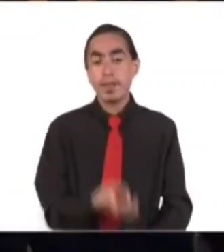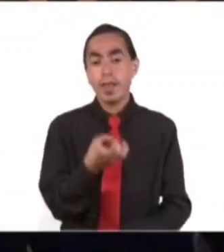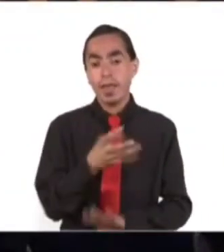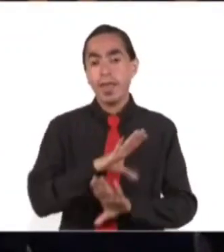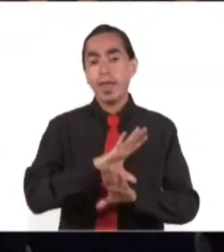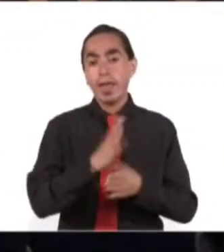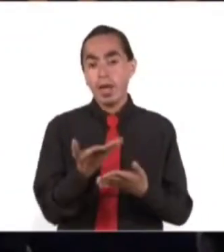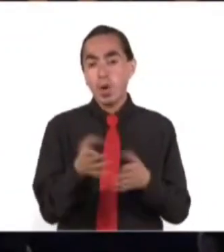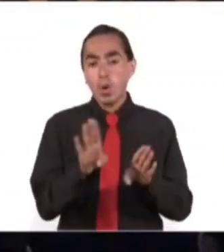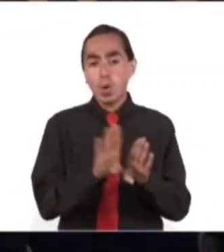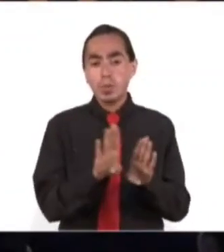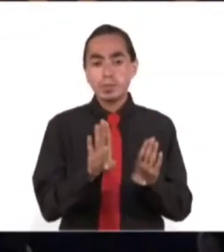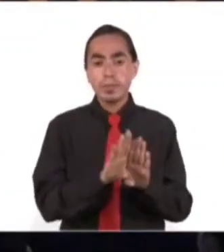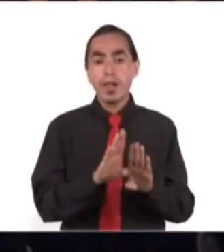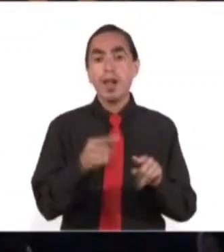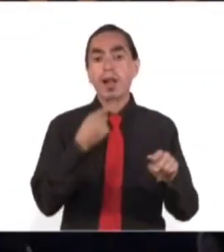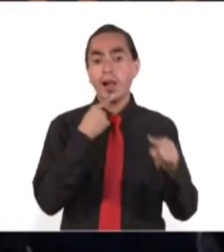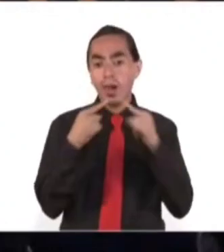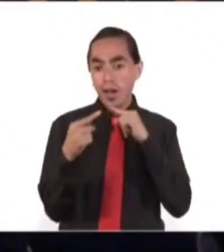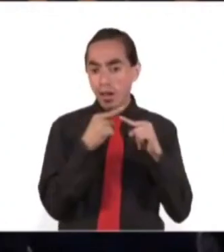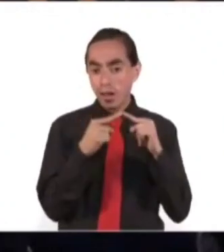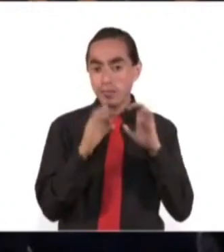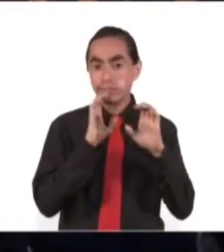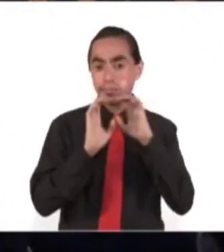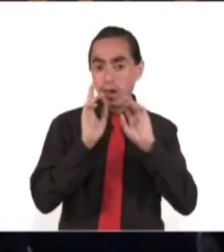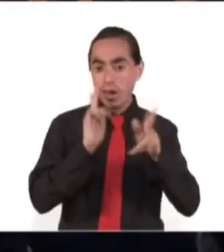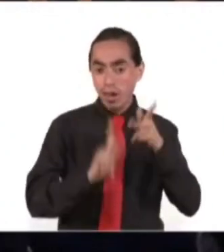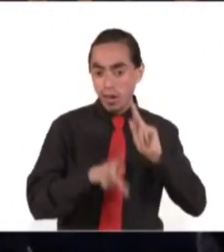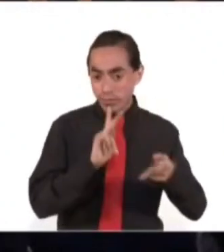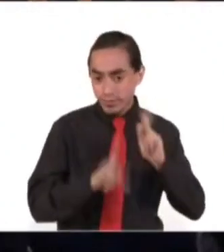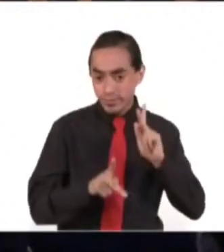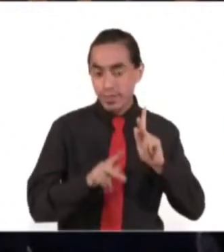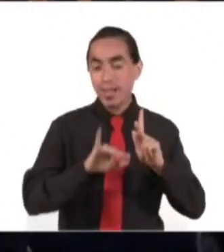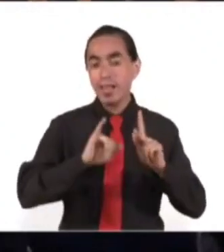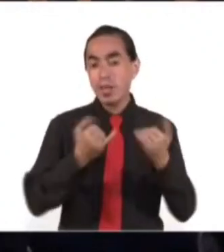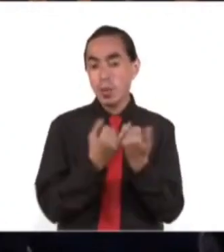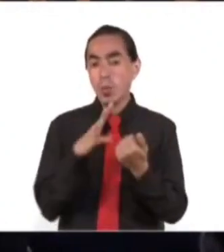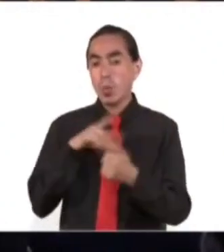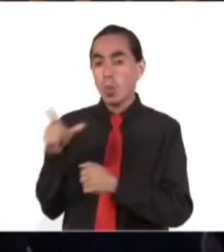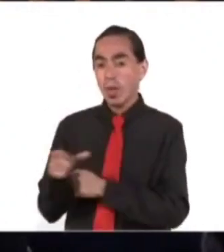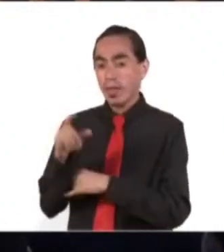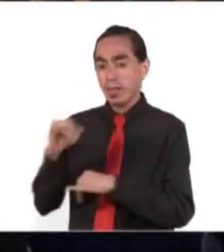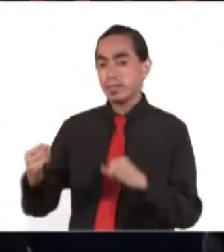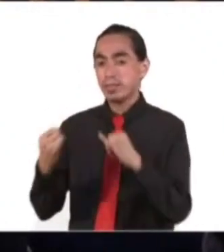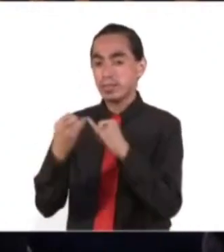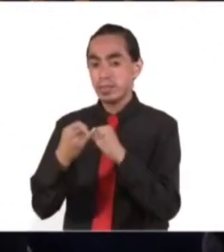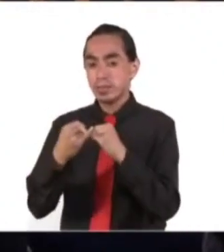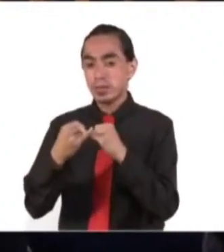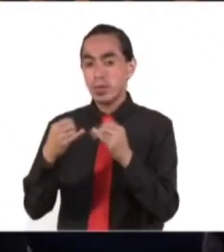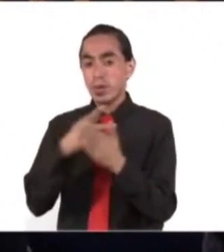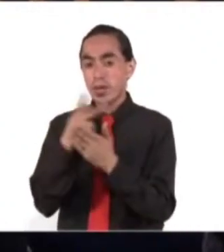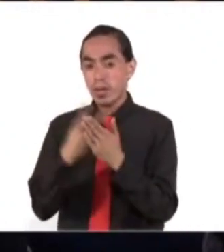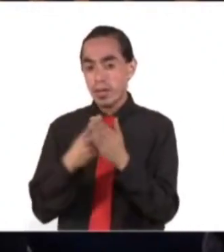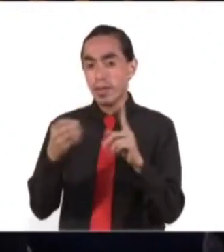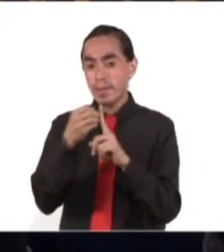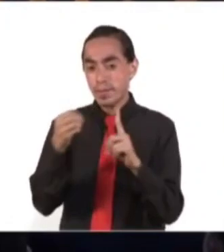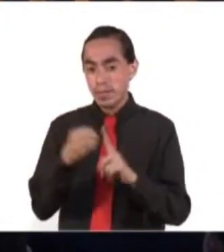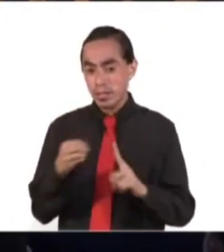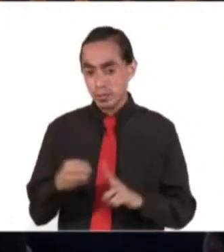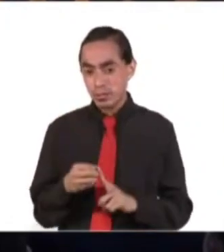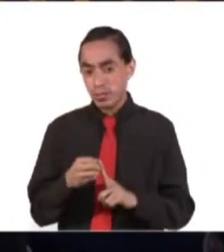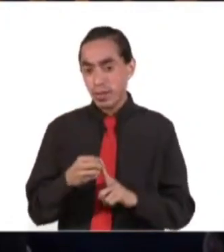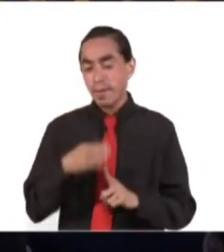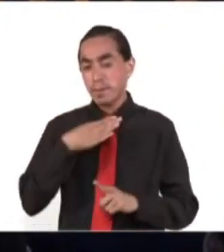y diálogo que se planteó en estrecha colaboración con el Instituto de Planeación Democrática y